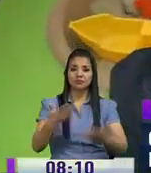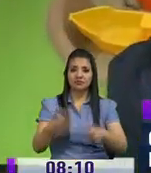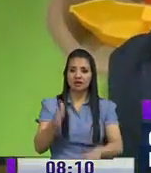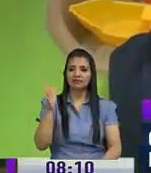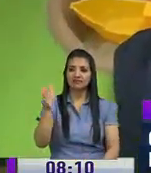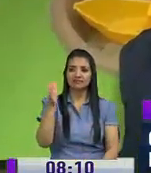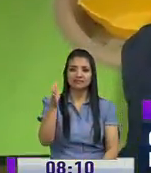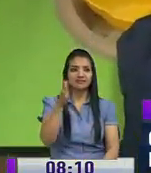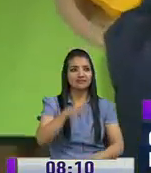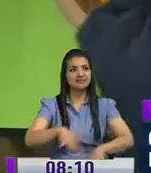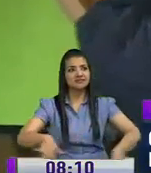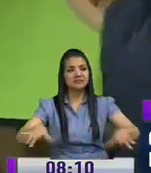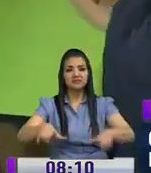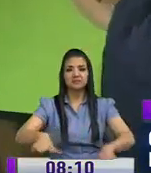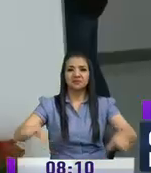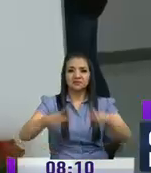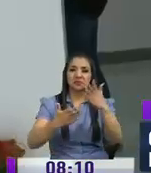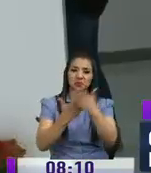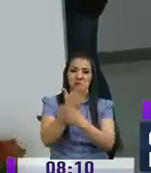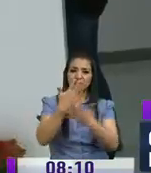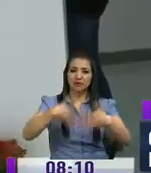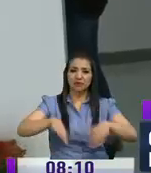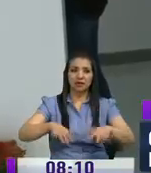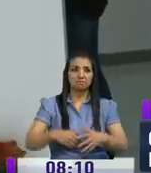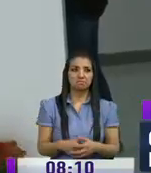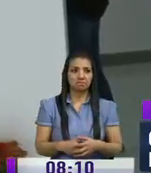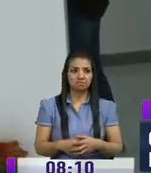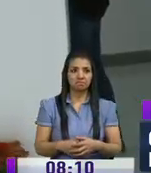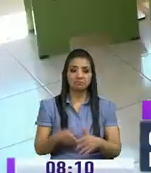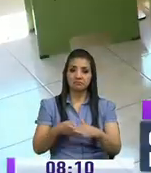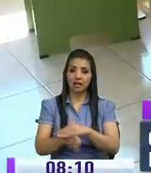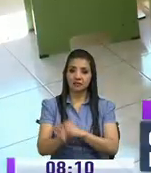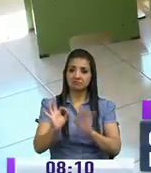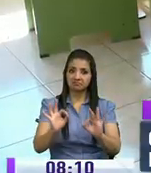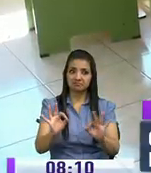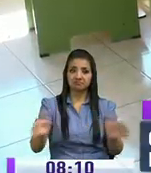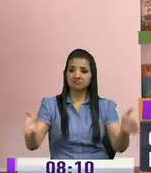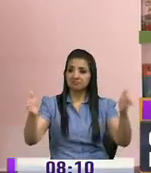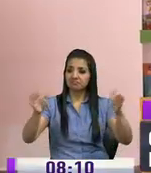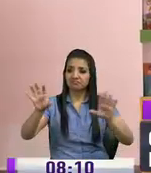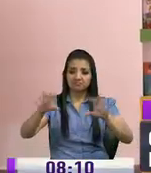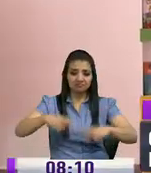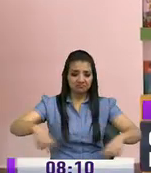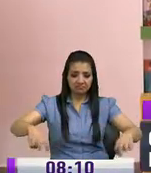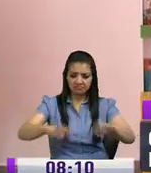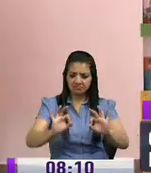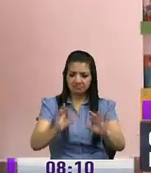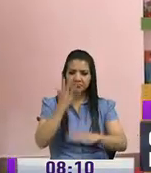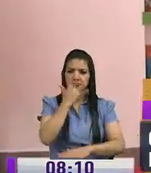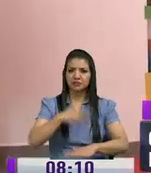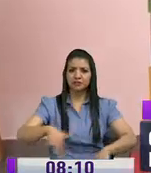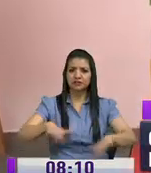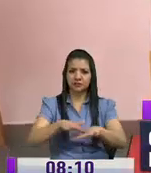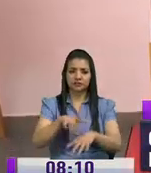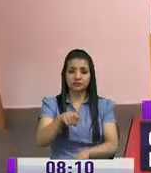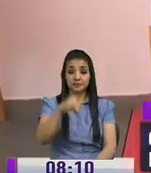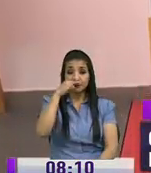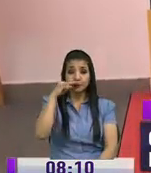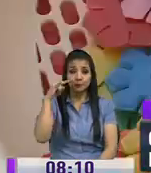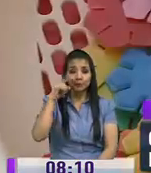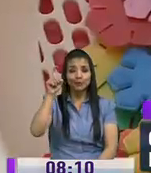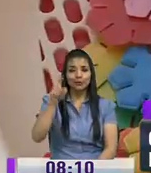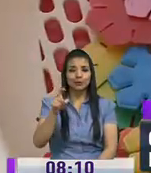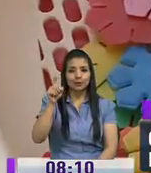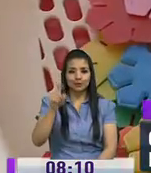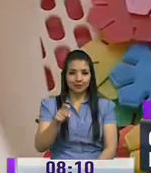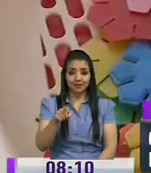recorrido por las instalaciones del centro. Cuenta con amplios accesos, mobiliario y espacios adecuados, acorde a las necesidades de los pequeños